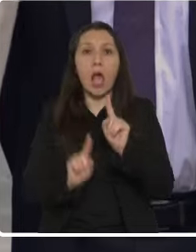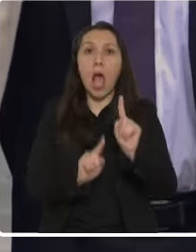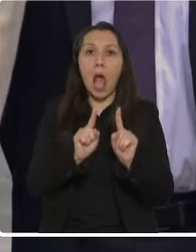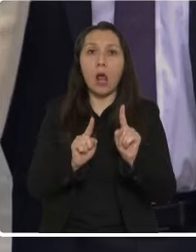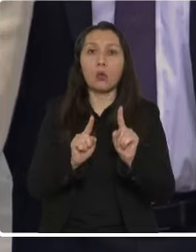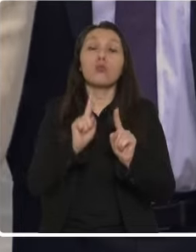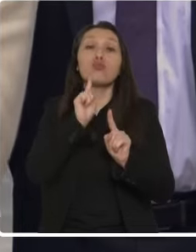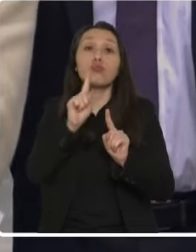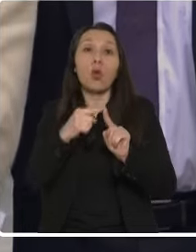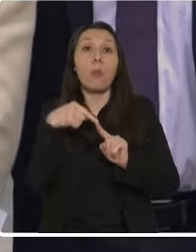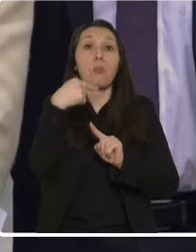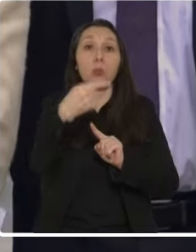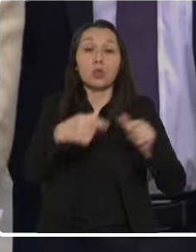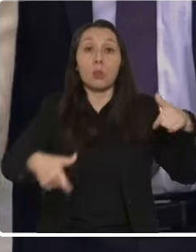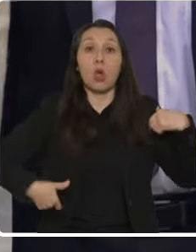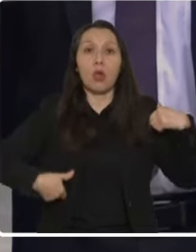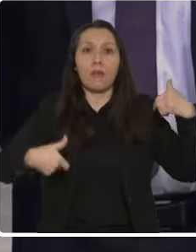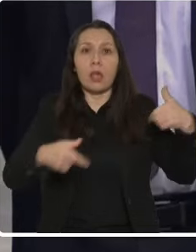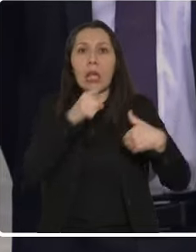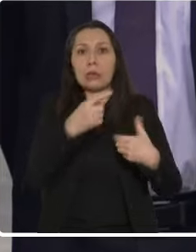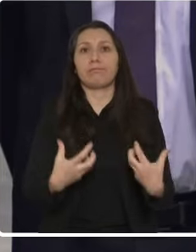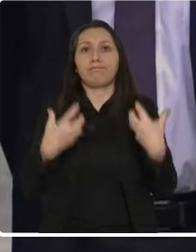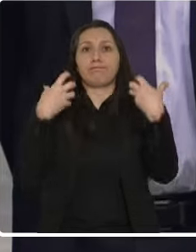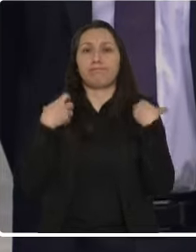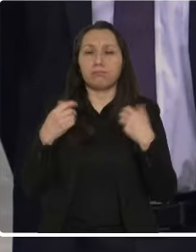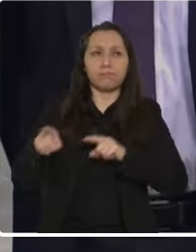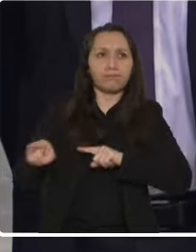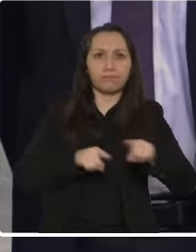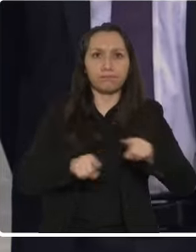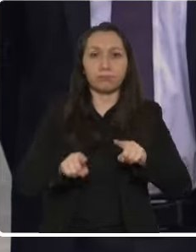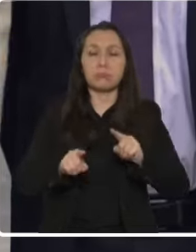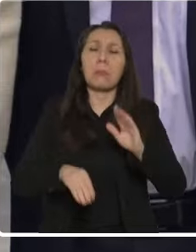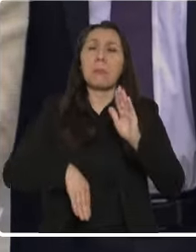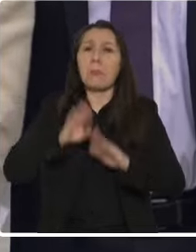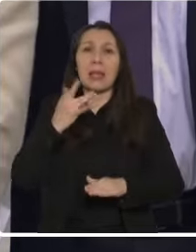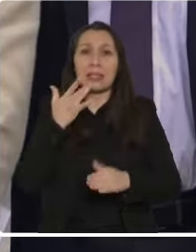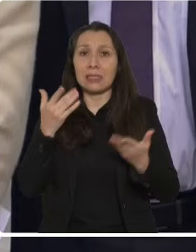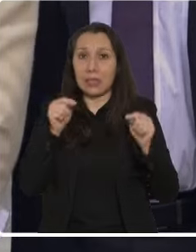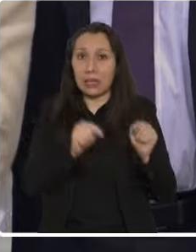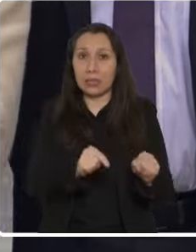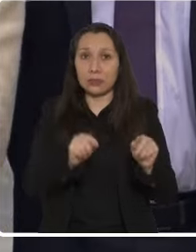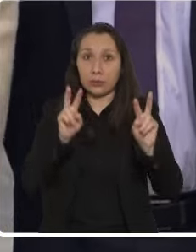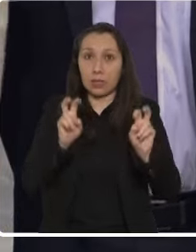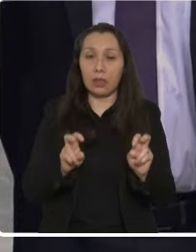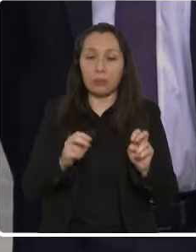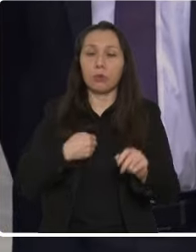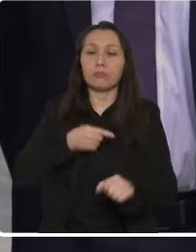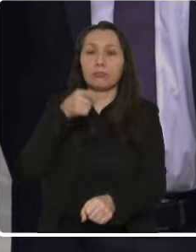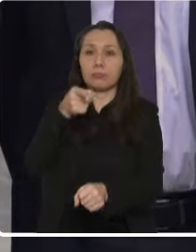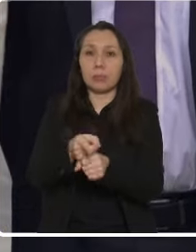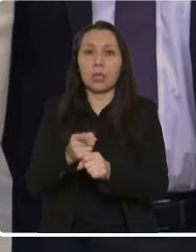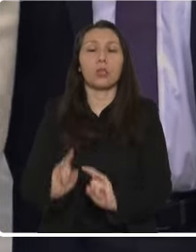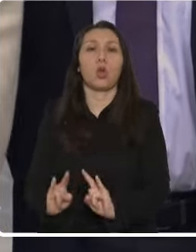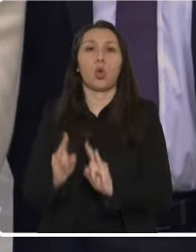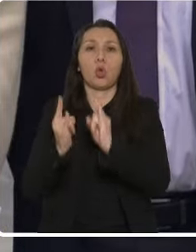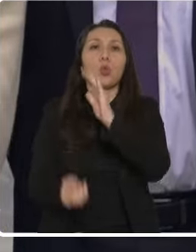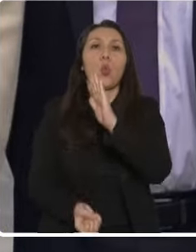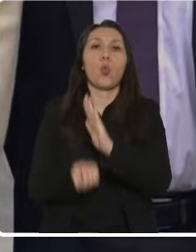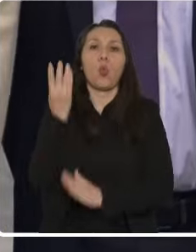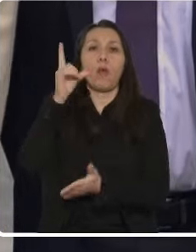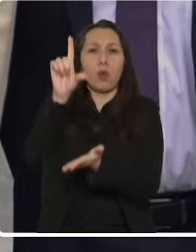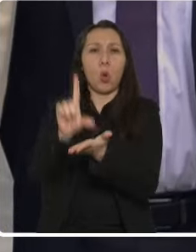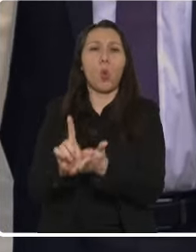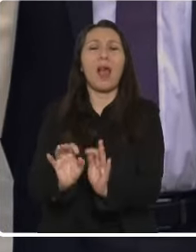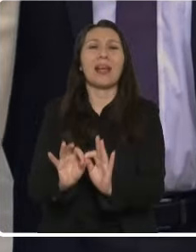de ellas les corresponderá al próximo gobierno. Pero por sobre Esto he instruido la construcción de un nuevo